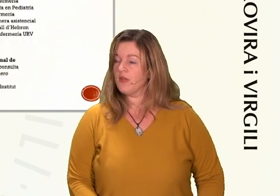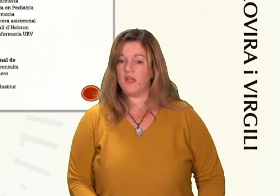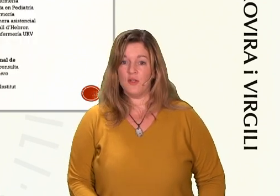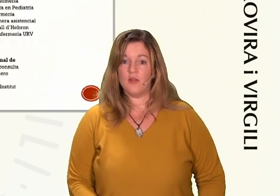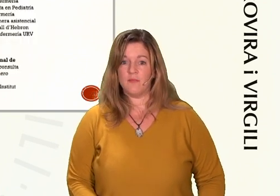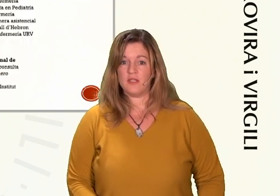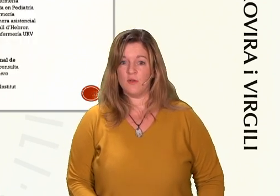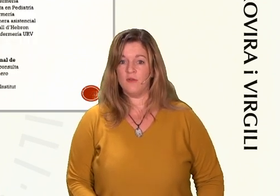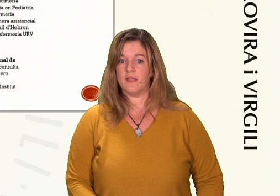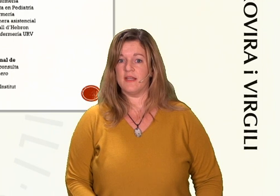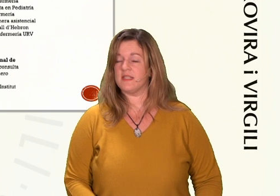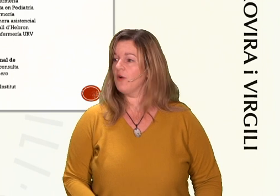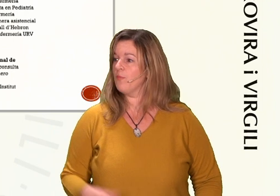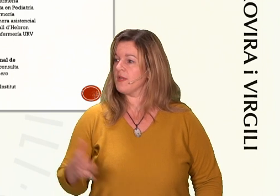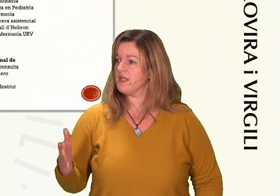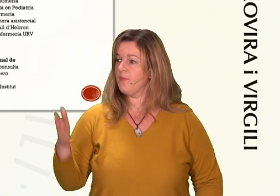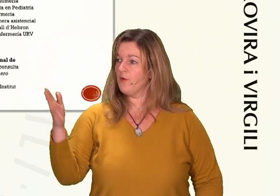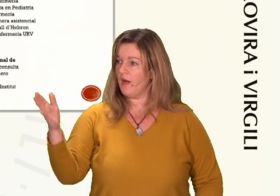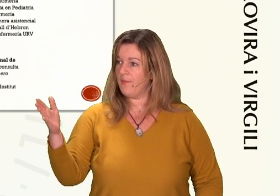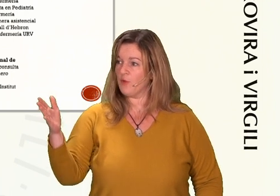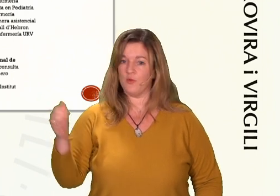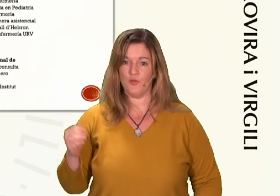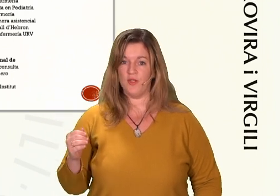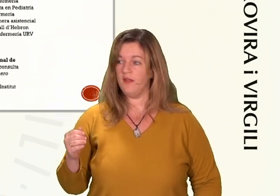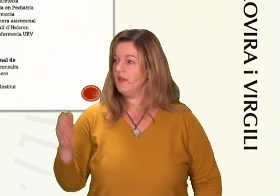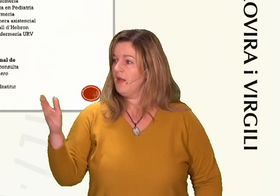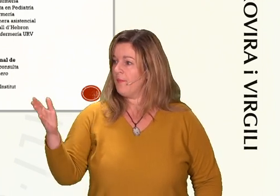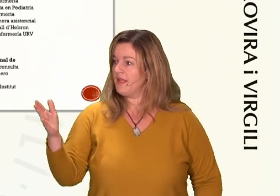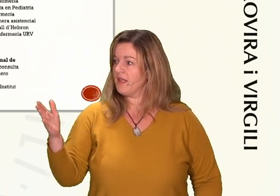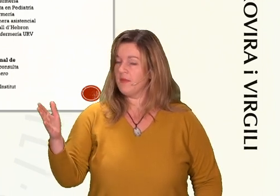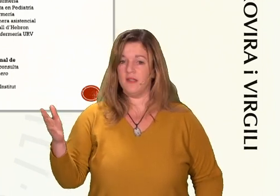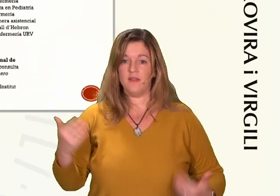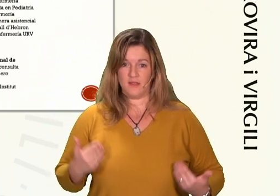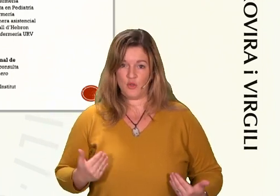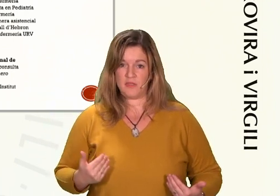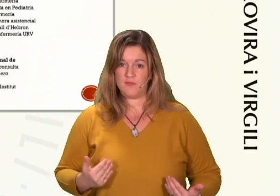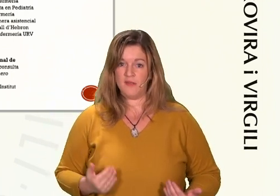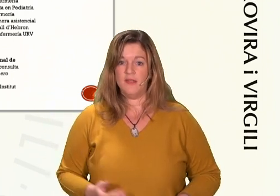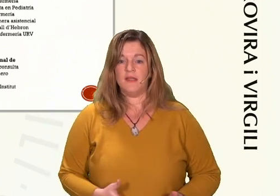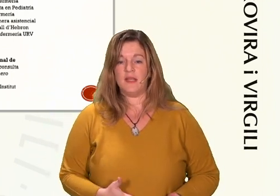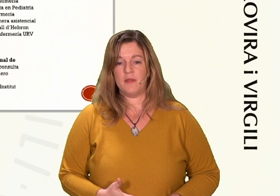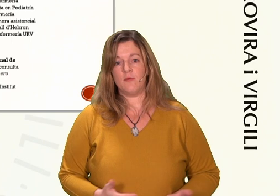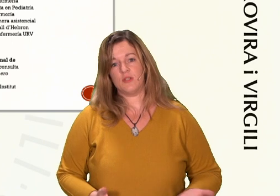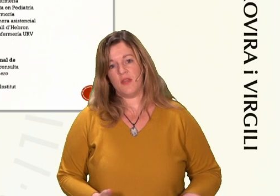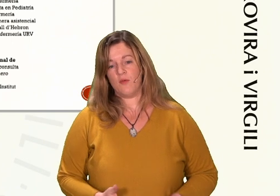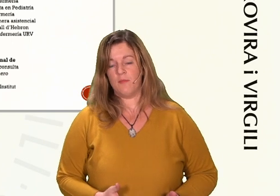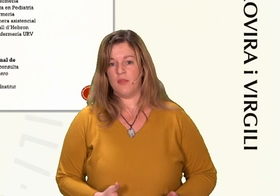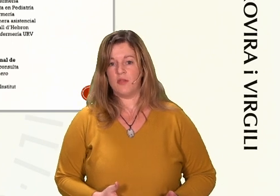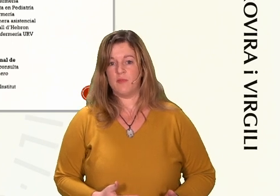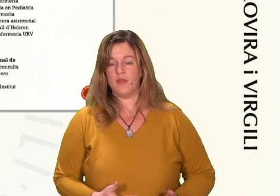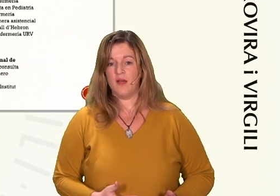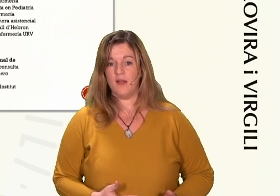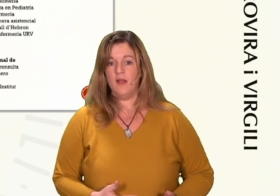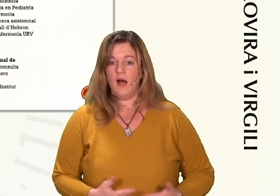La coordinación del mismo está compuesta por Amparo Montoya, María Jiménez y yo misma, y también me gustaría hacer una